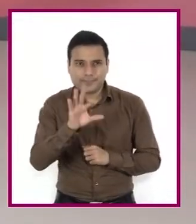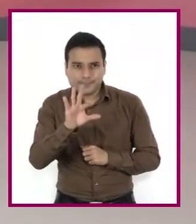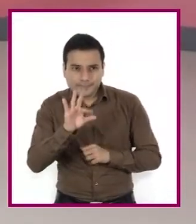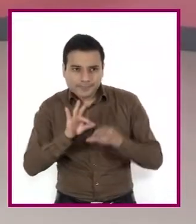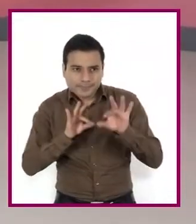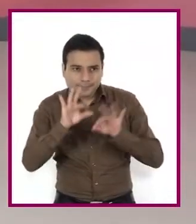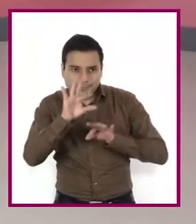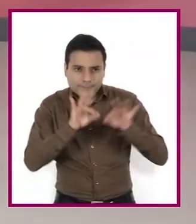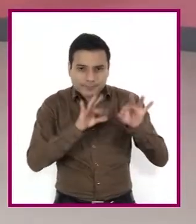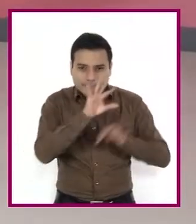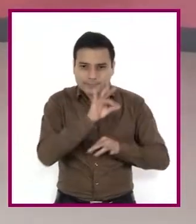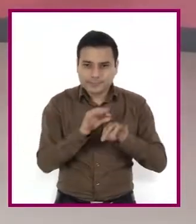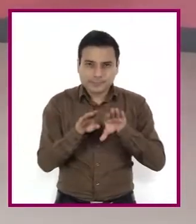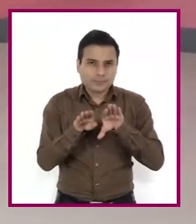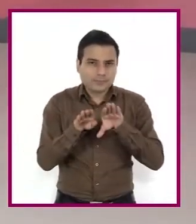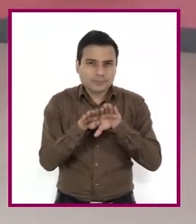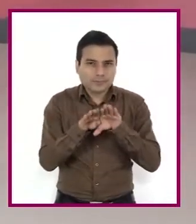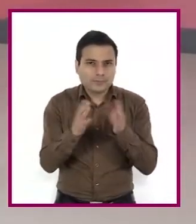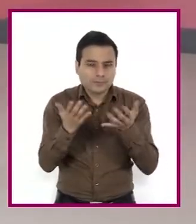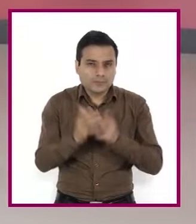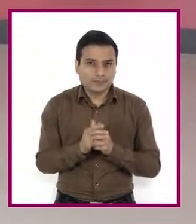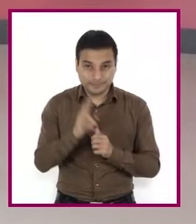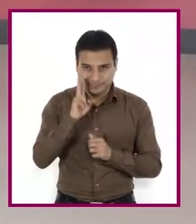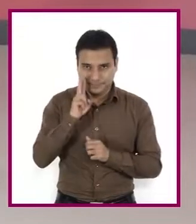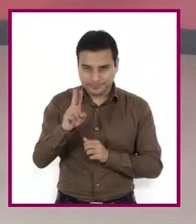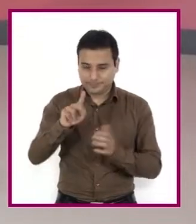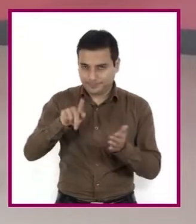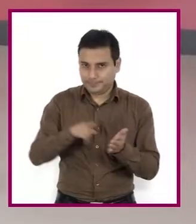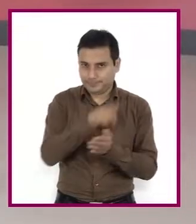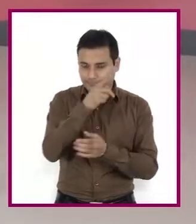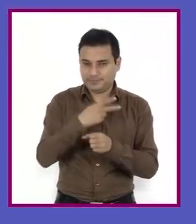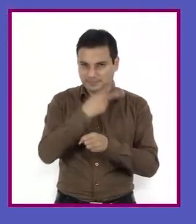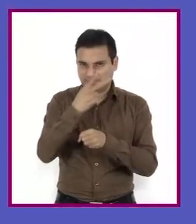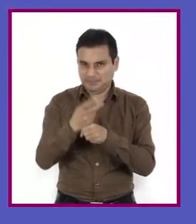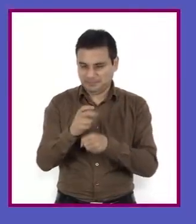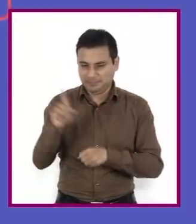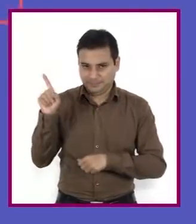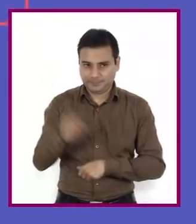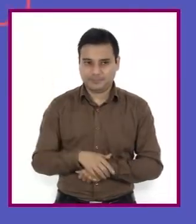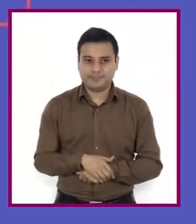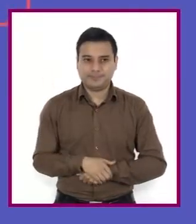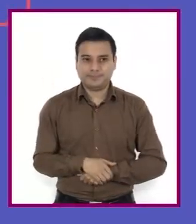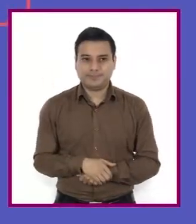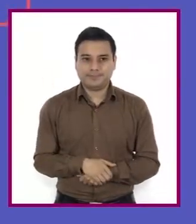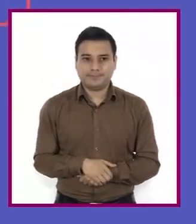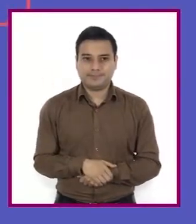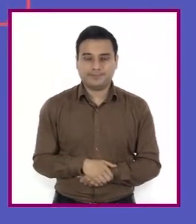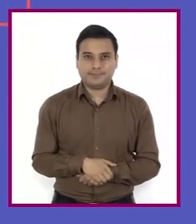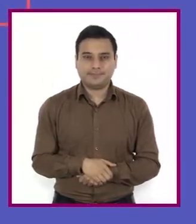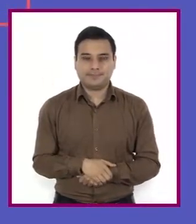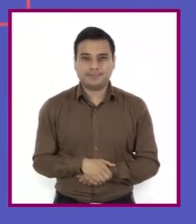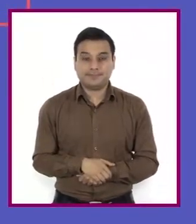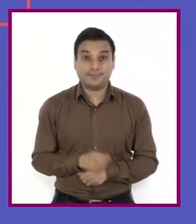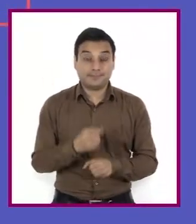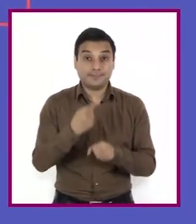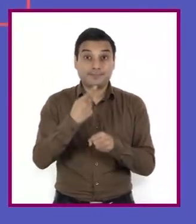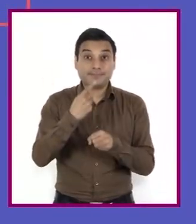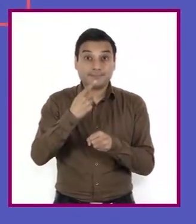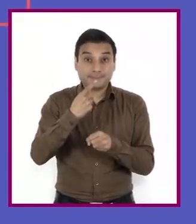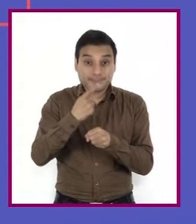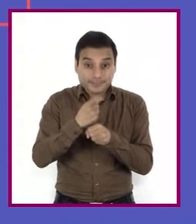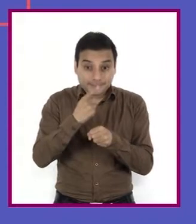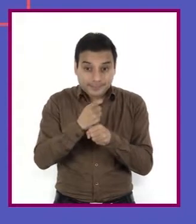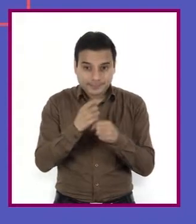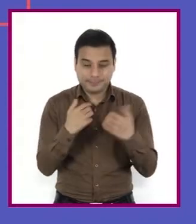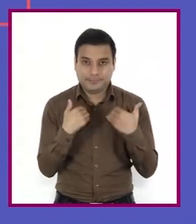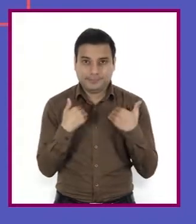en una progresión temática? Veamos de nuevo la segunda diapositiva. Pues debemos primero entender que este